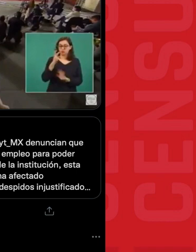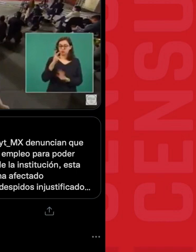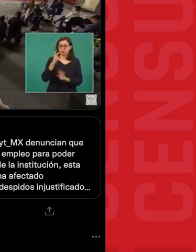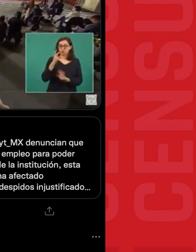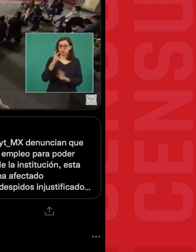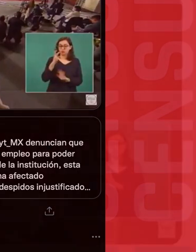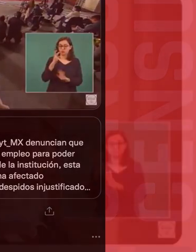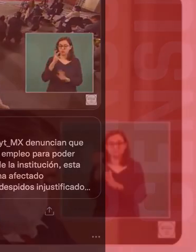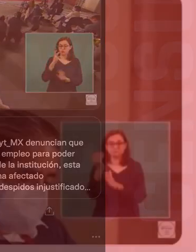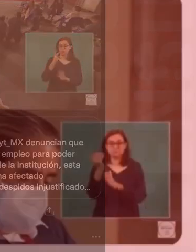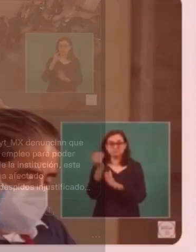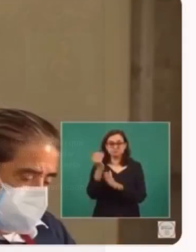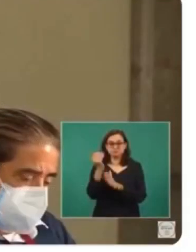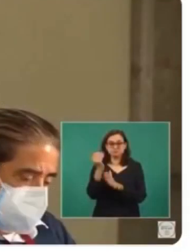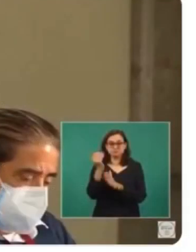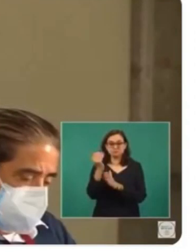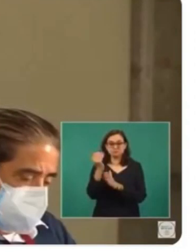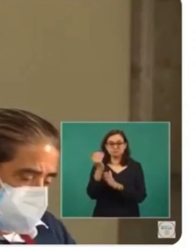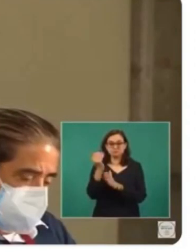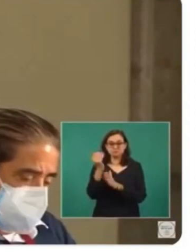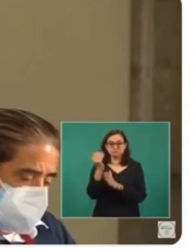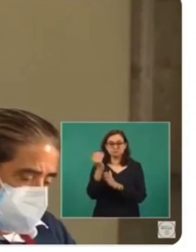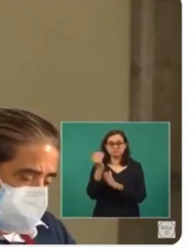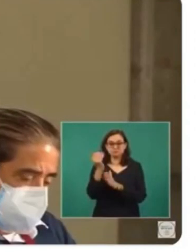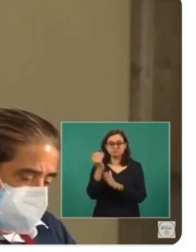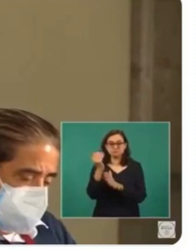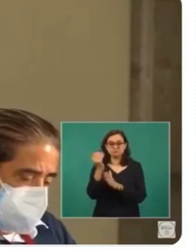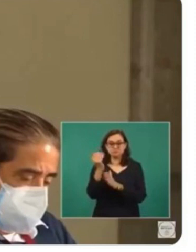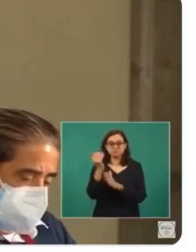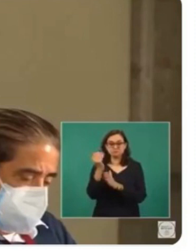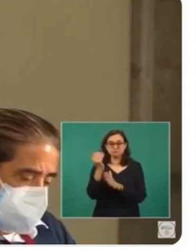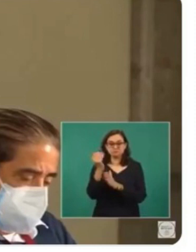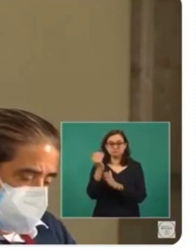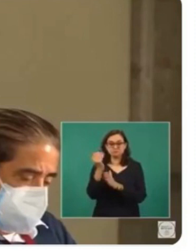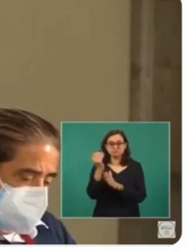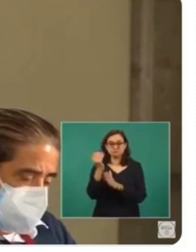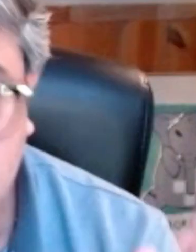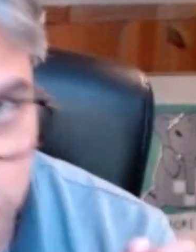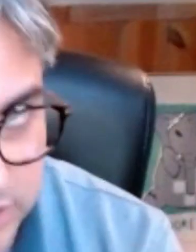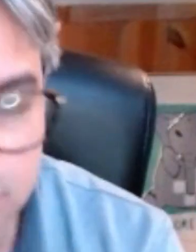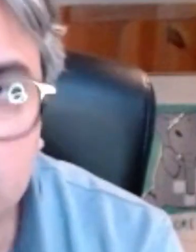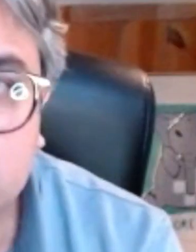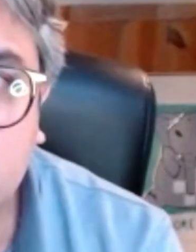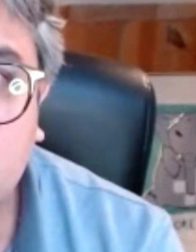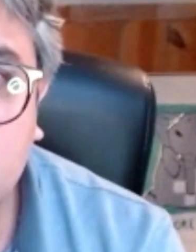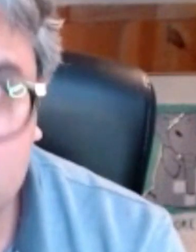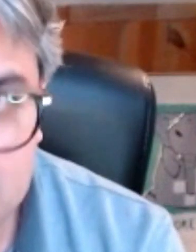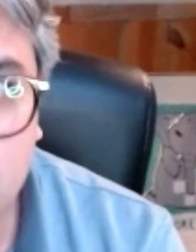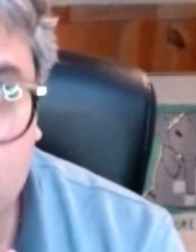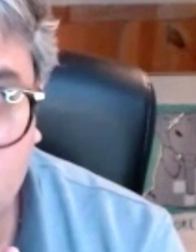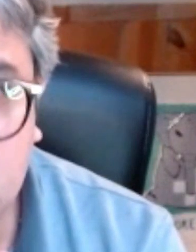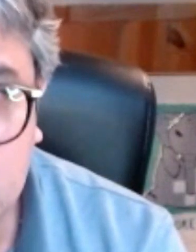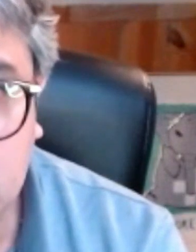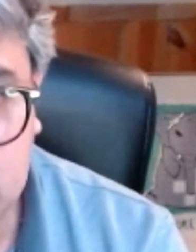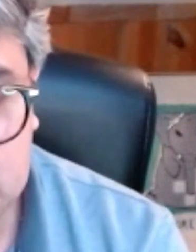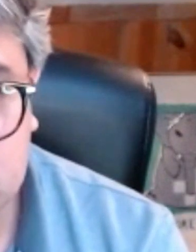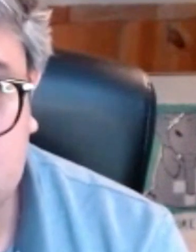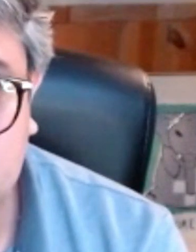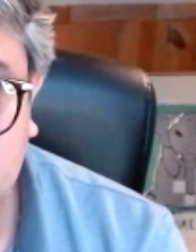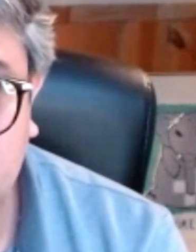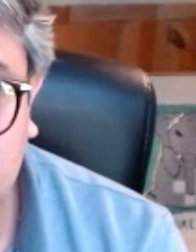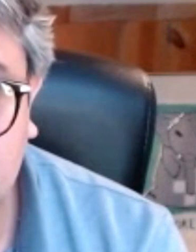No estoy defendiendo a López Obrador, ¿eh? Yo estoy convencido en que debemos cuestionar al presidente y a todas las autoridades con mucha fuerza y con toda la